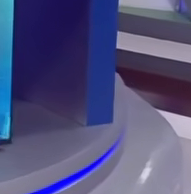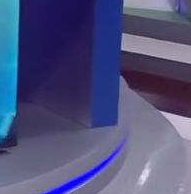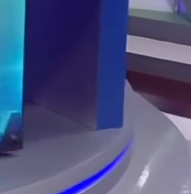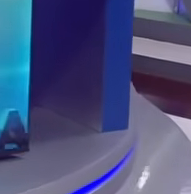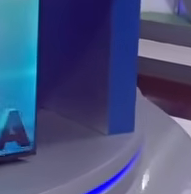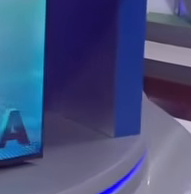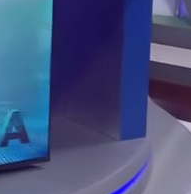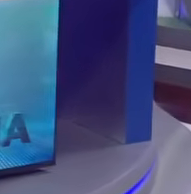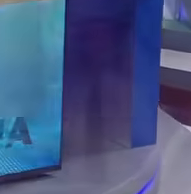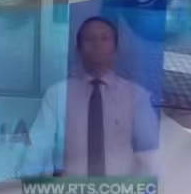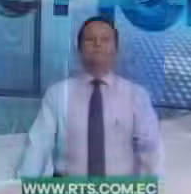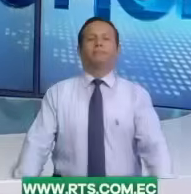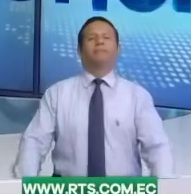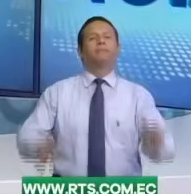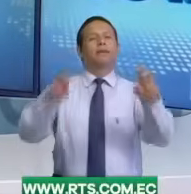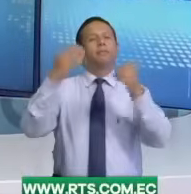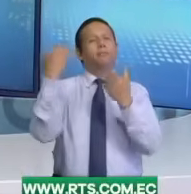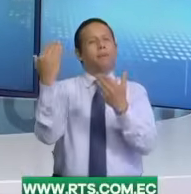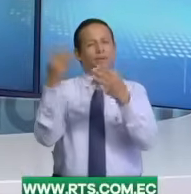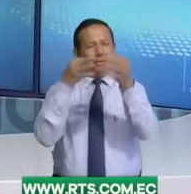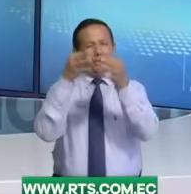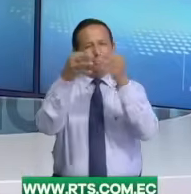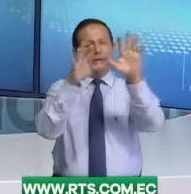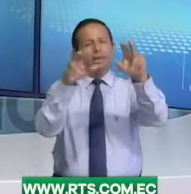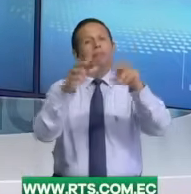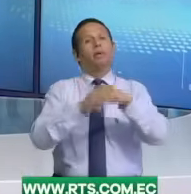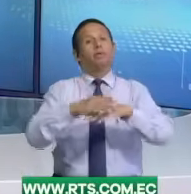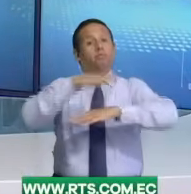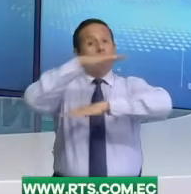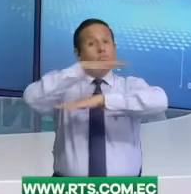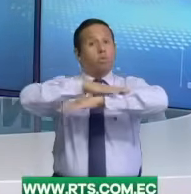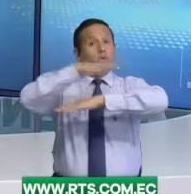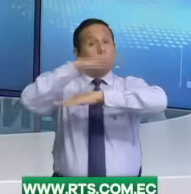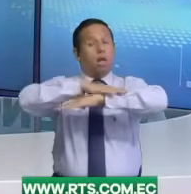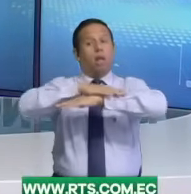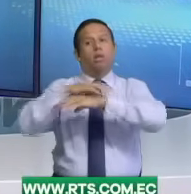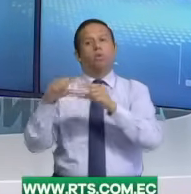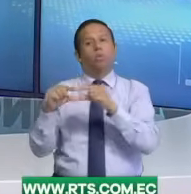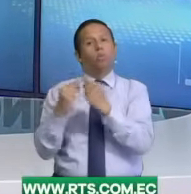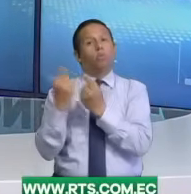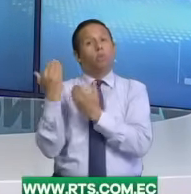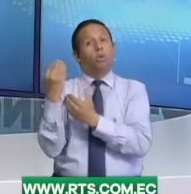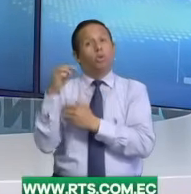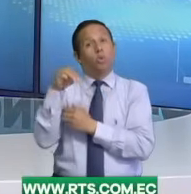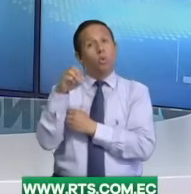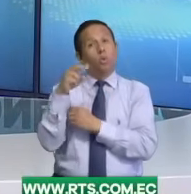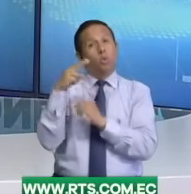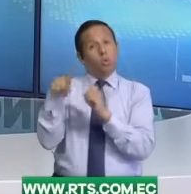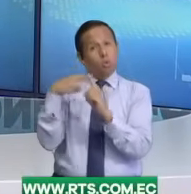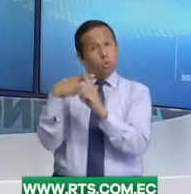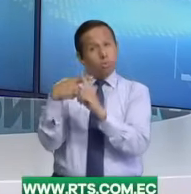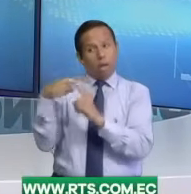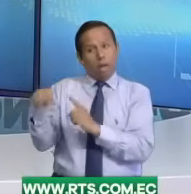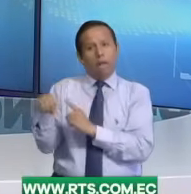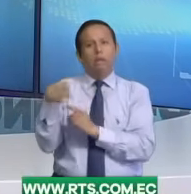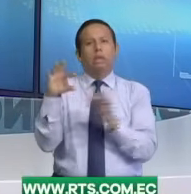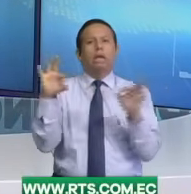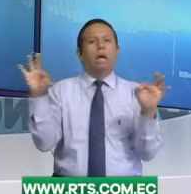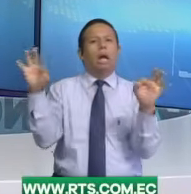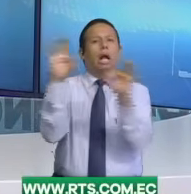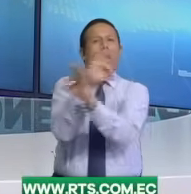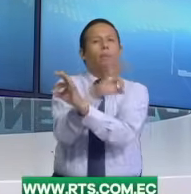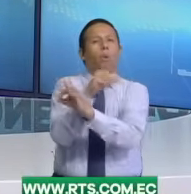De regreso con temas políticos, a través de un portal digital, el Movimiento Suma buscará el reemplazo de Jan Topic tras